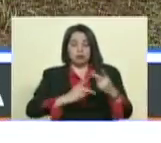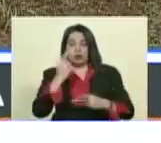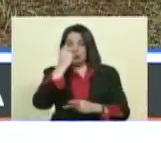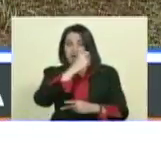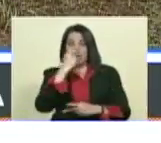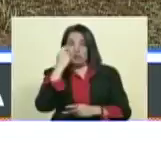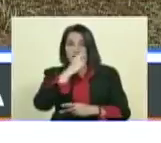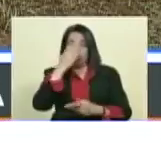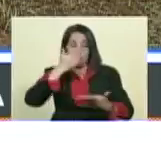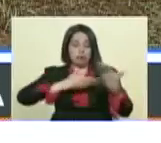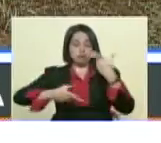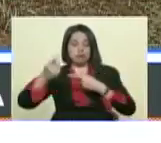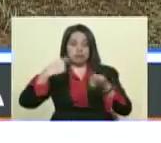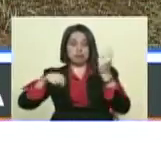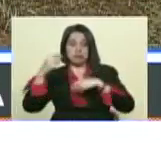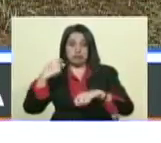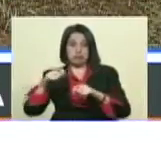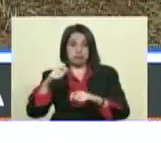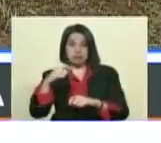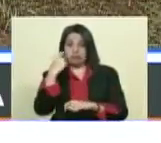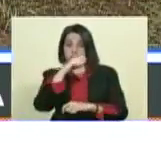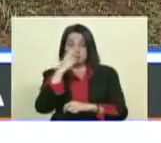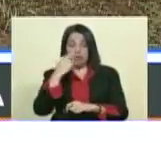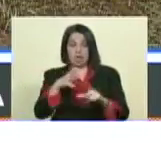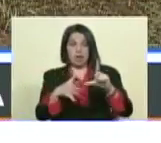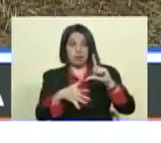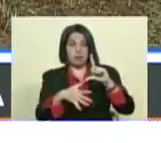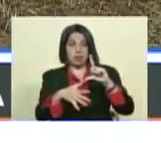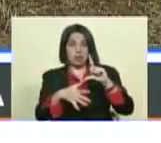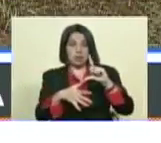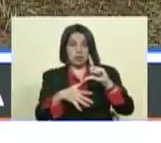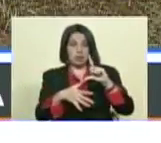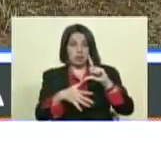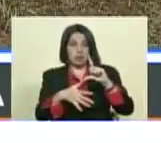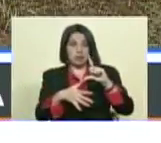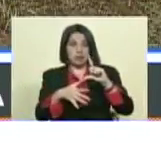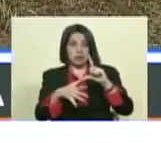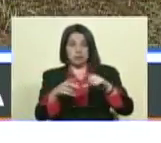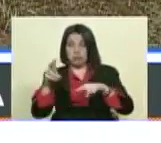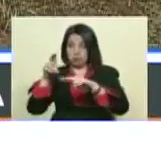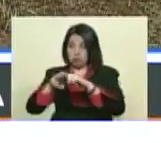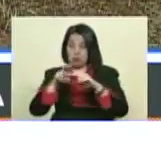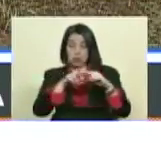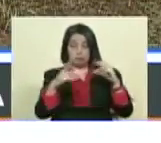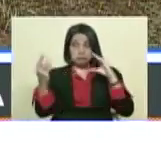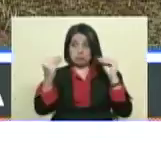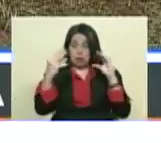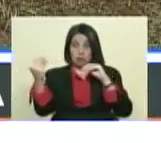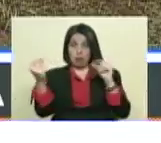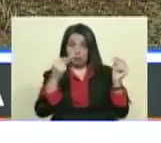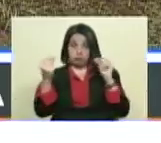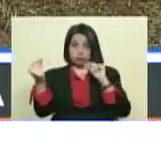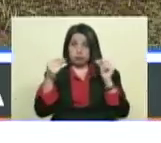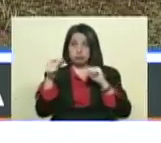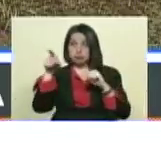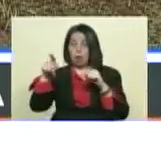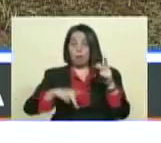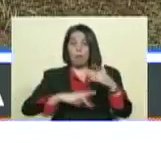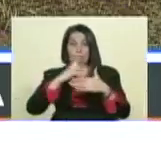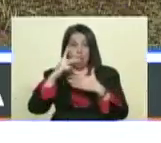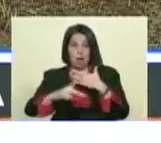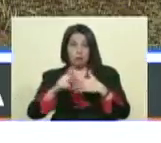el narcotráfico en América Latina, vamos a sentarnos a hablar y hacer un plan y usted verá